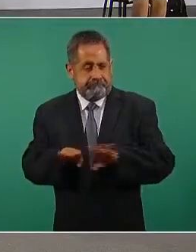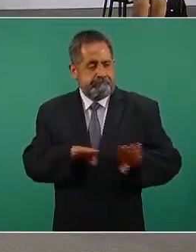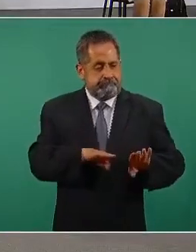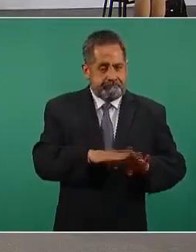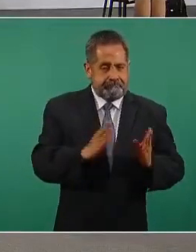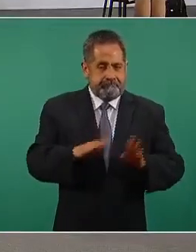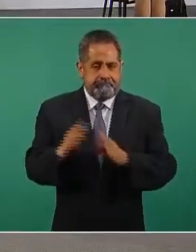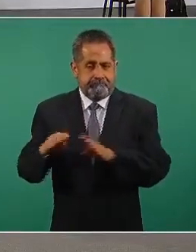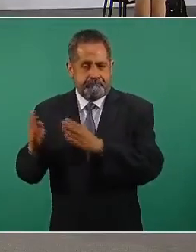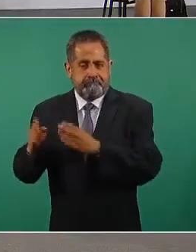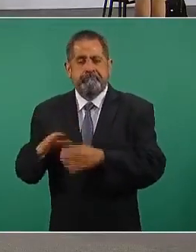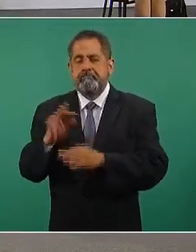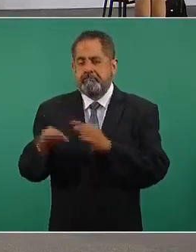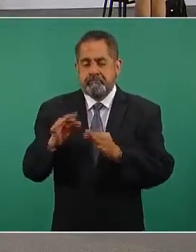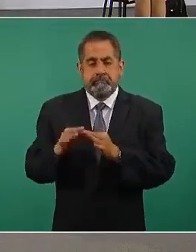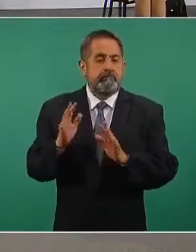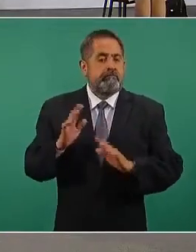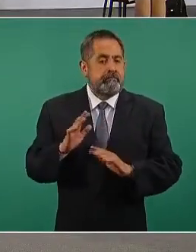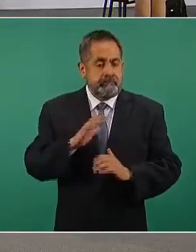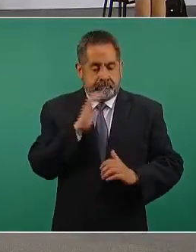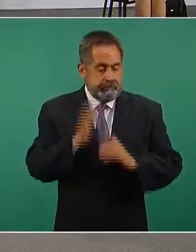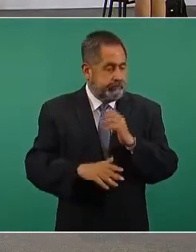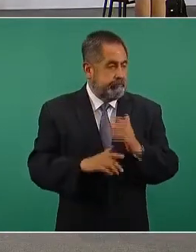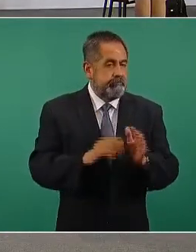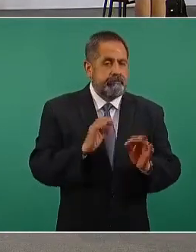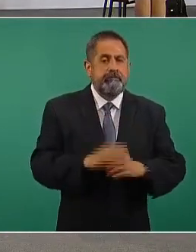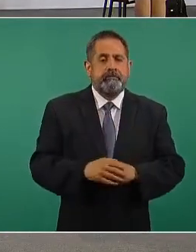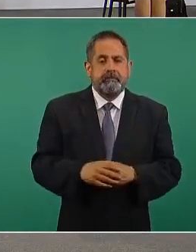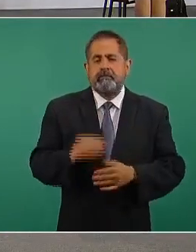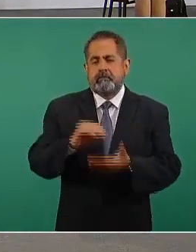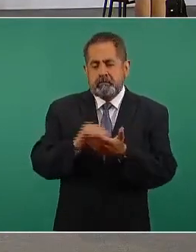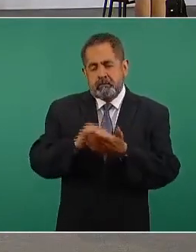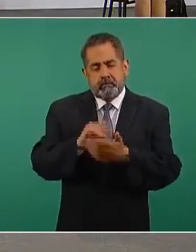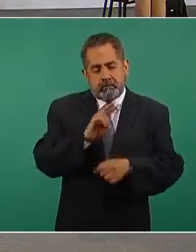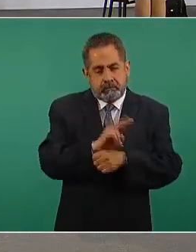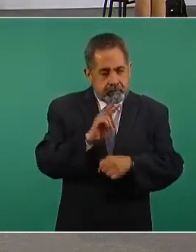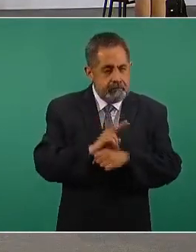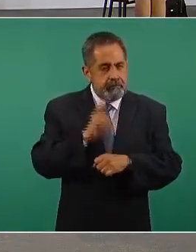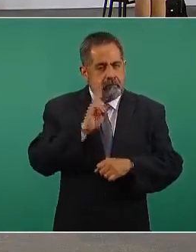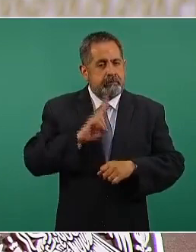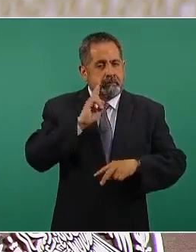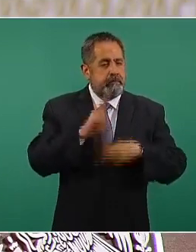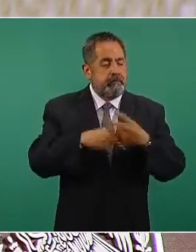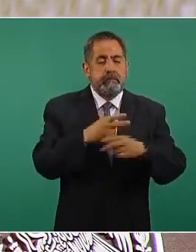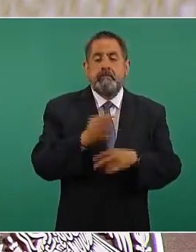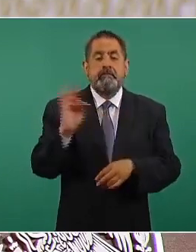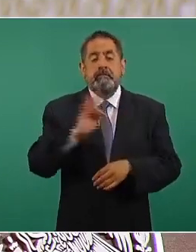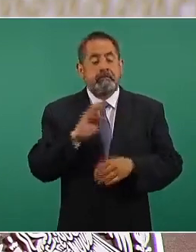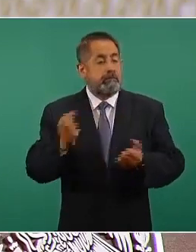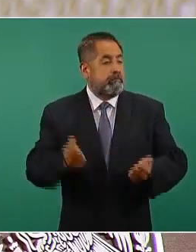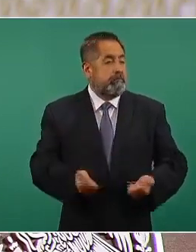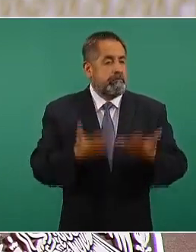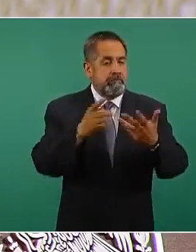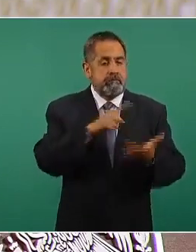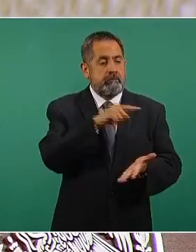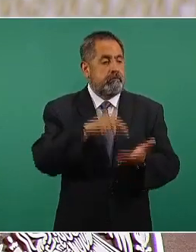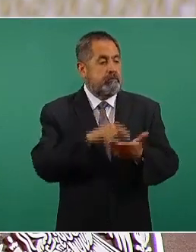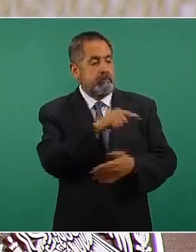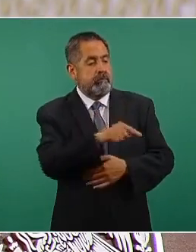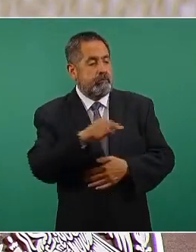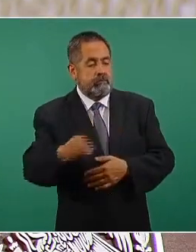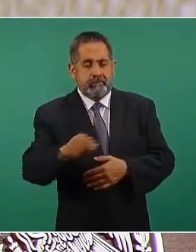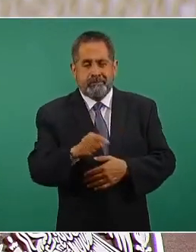clandestinas. Se continuará con el monitoreo de los niveles de explosividad en las lumbreras y